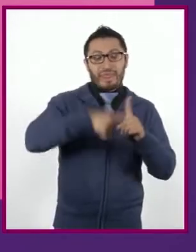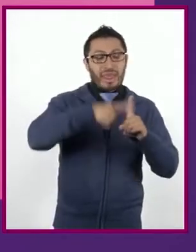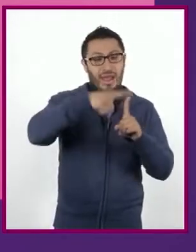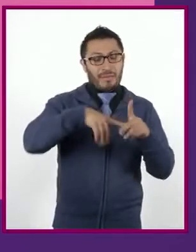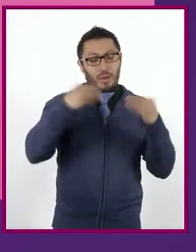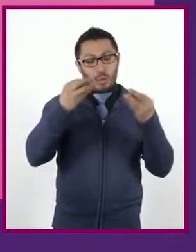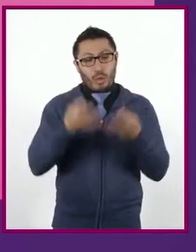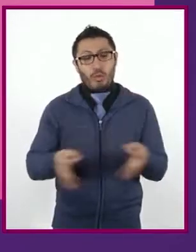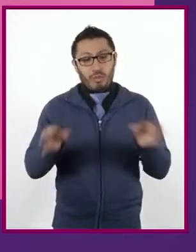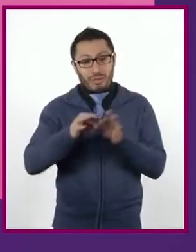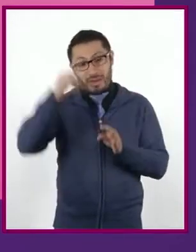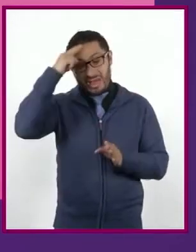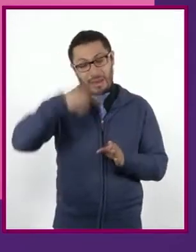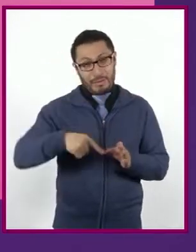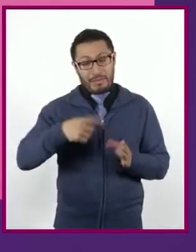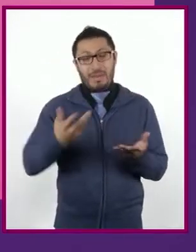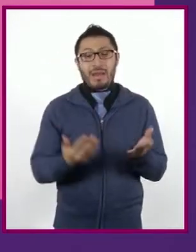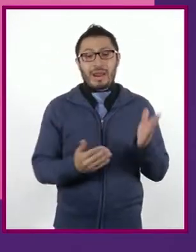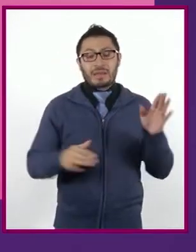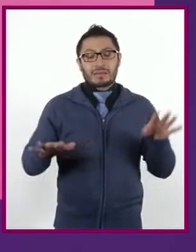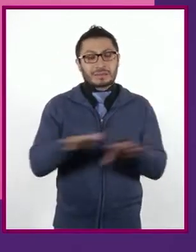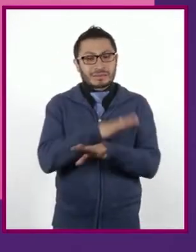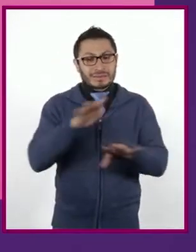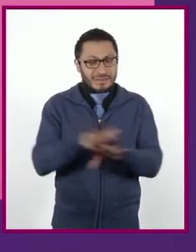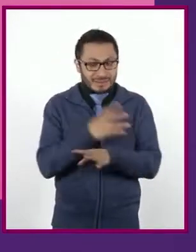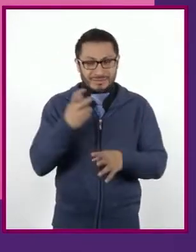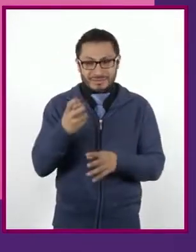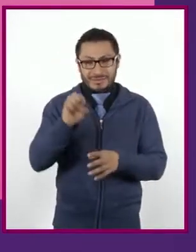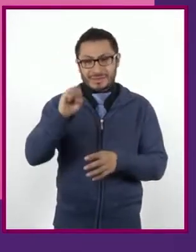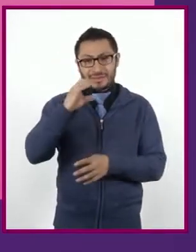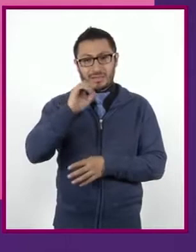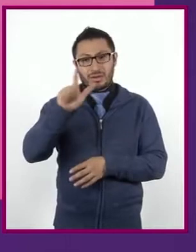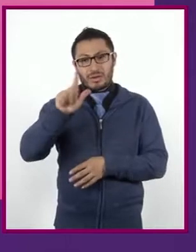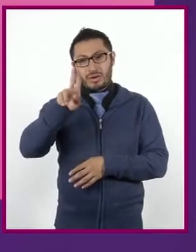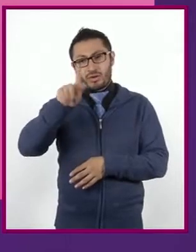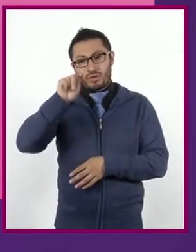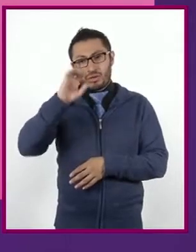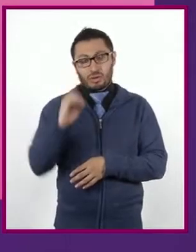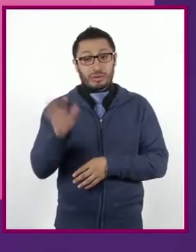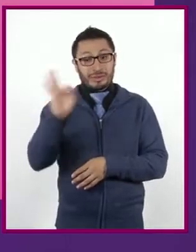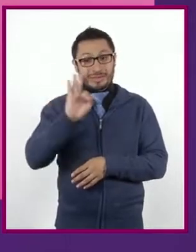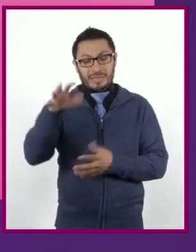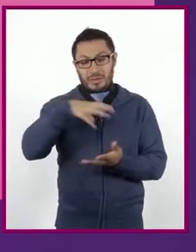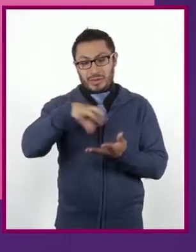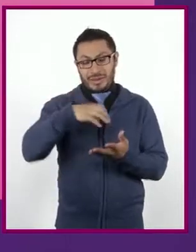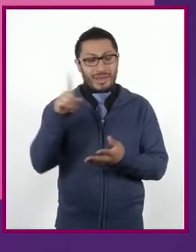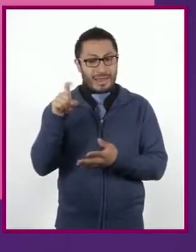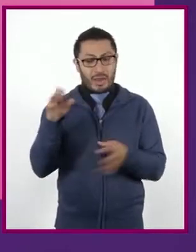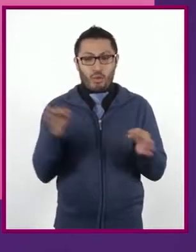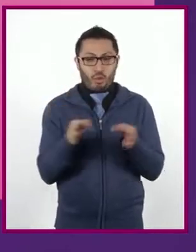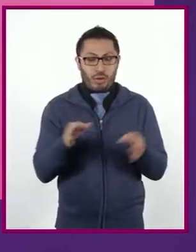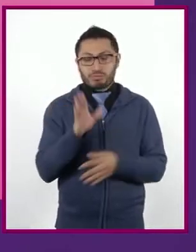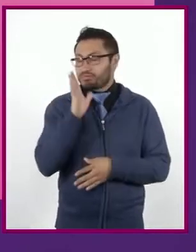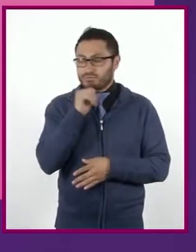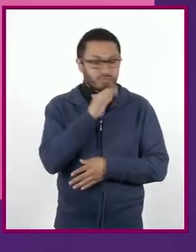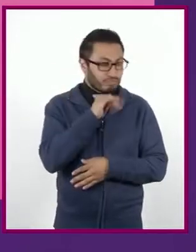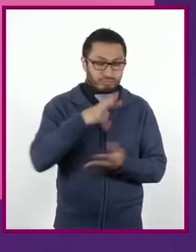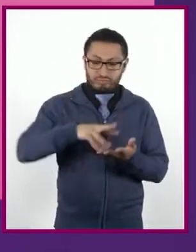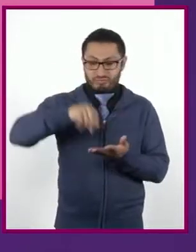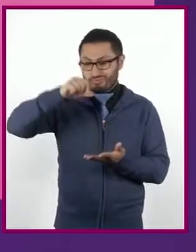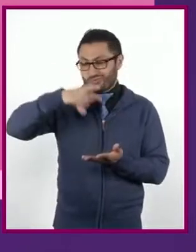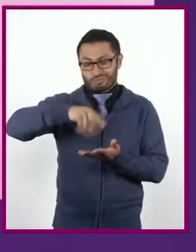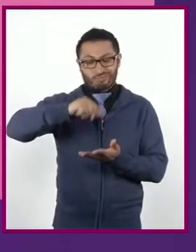la capacidad y velocidad de disolver el soluto. Si preparas tu gelatina con agua fría, no podrás disolver el